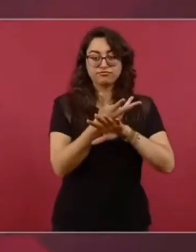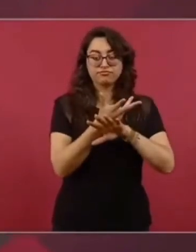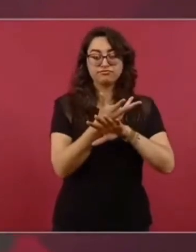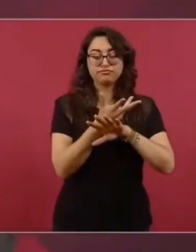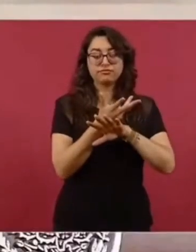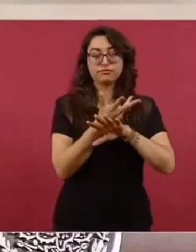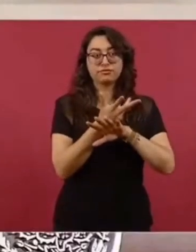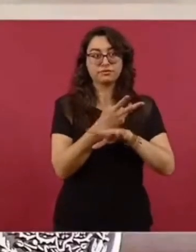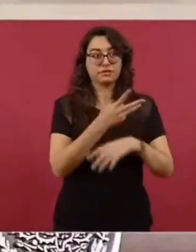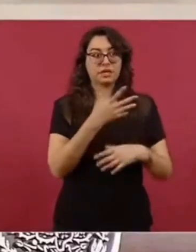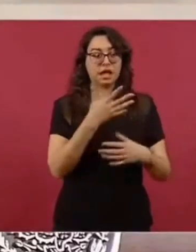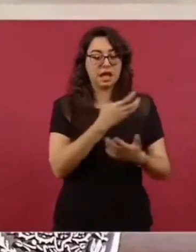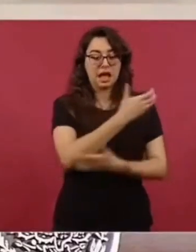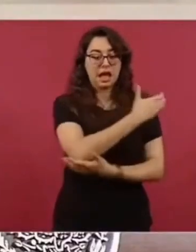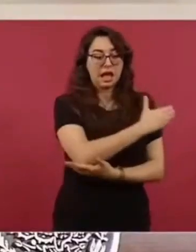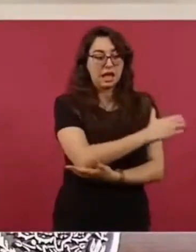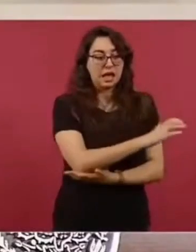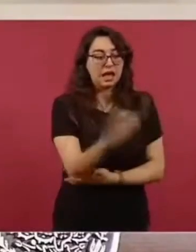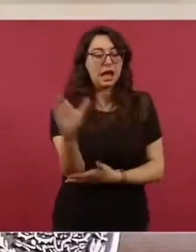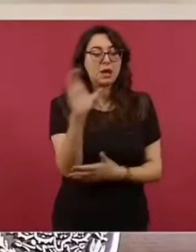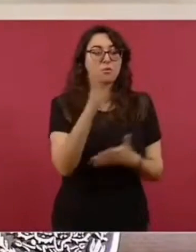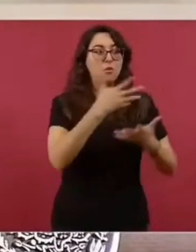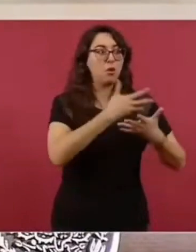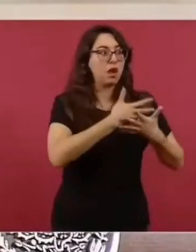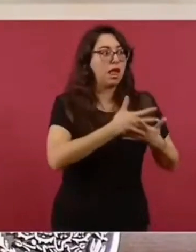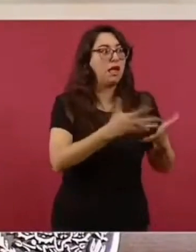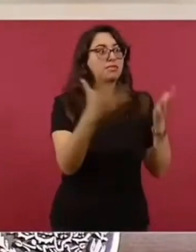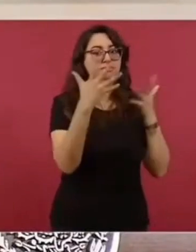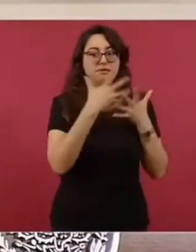pues tienen también mucha influencia